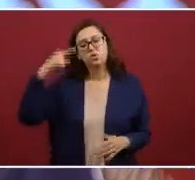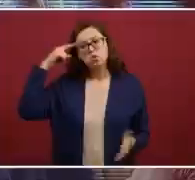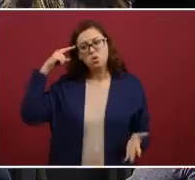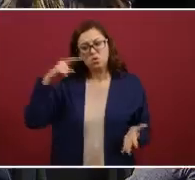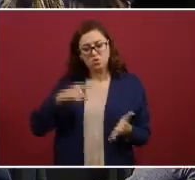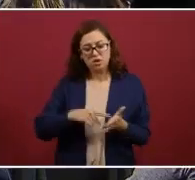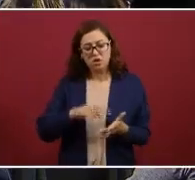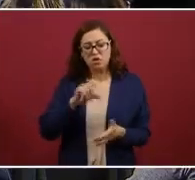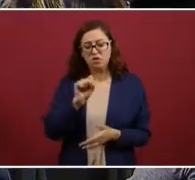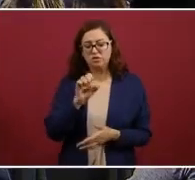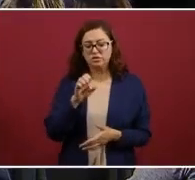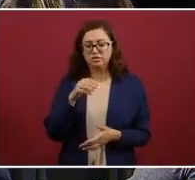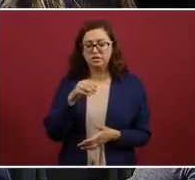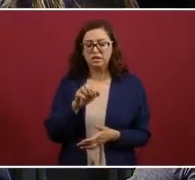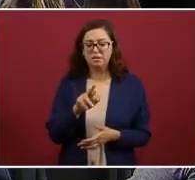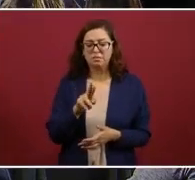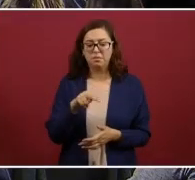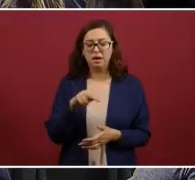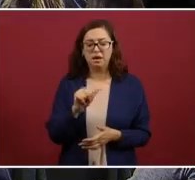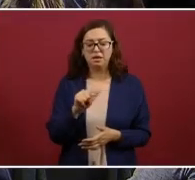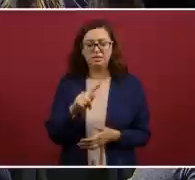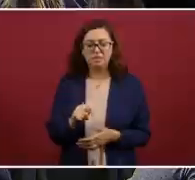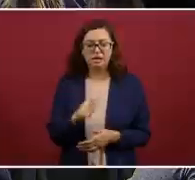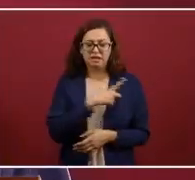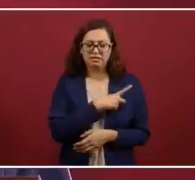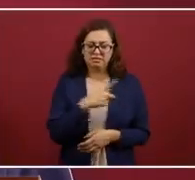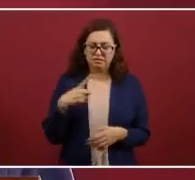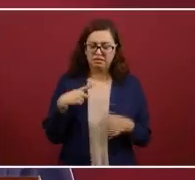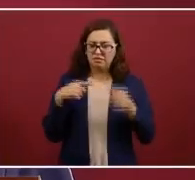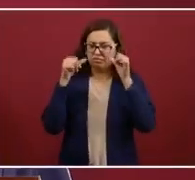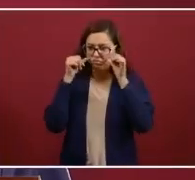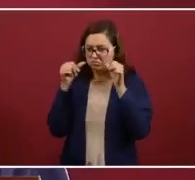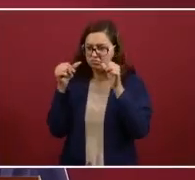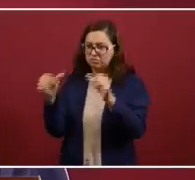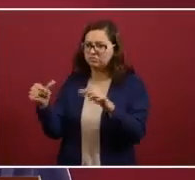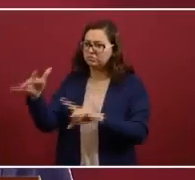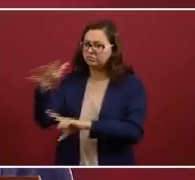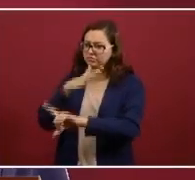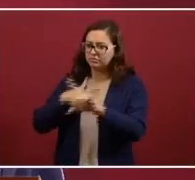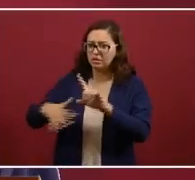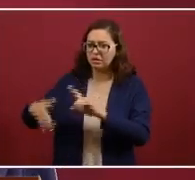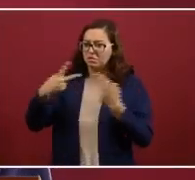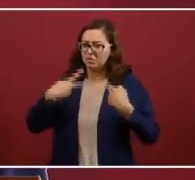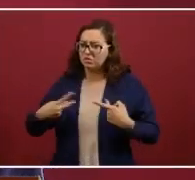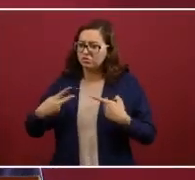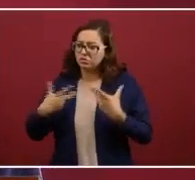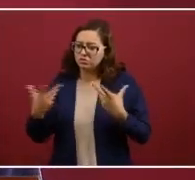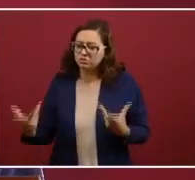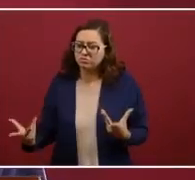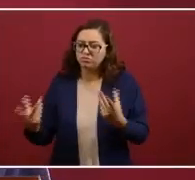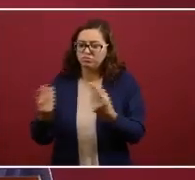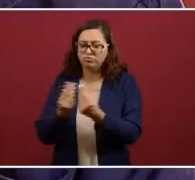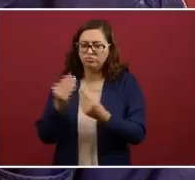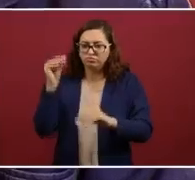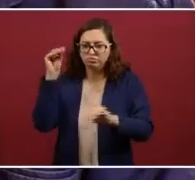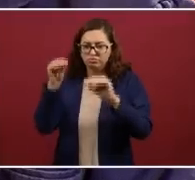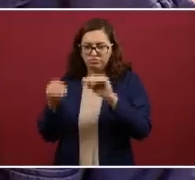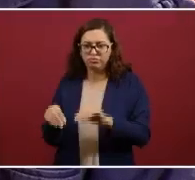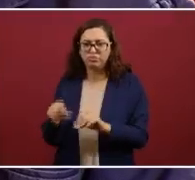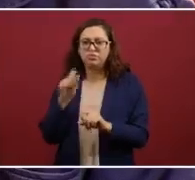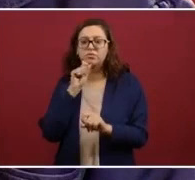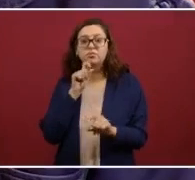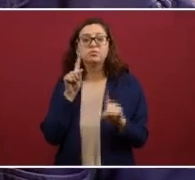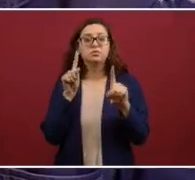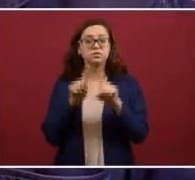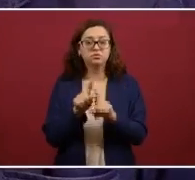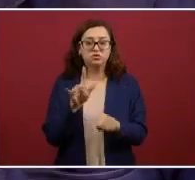los ciudadanos y hacia los colectivos. Debemos ciudadanizar la política ambiental. El país también dispone de